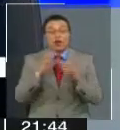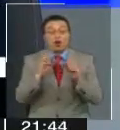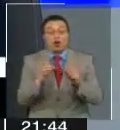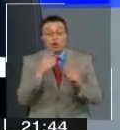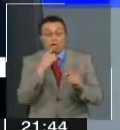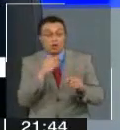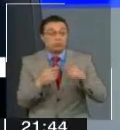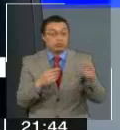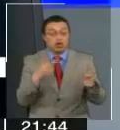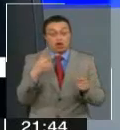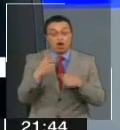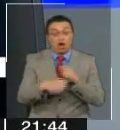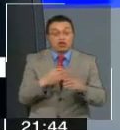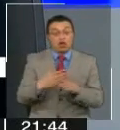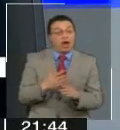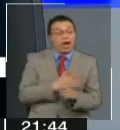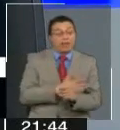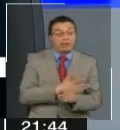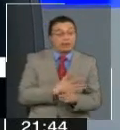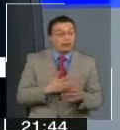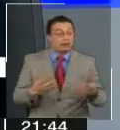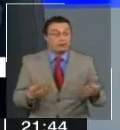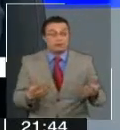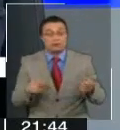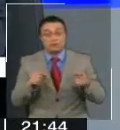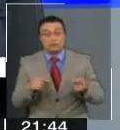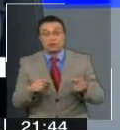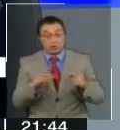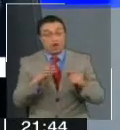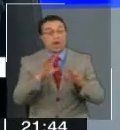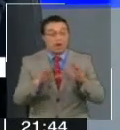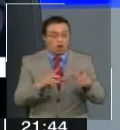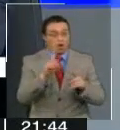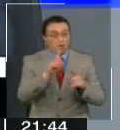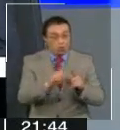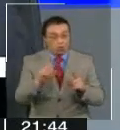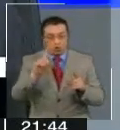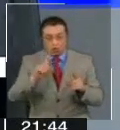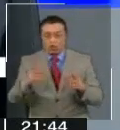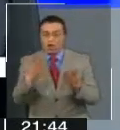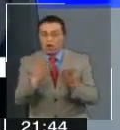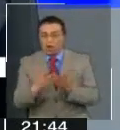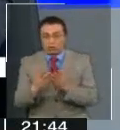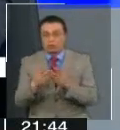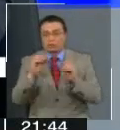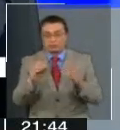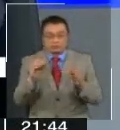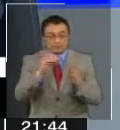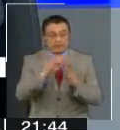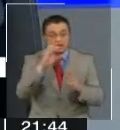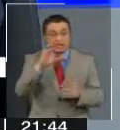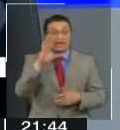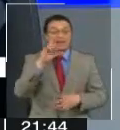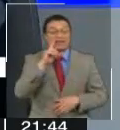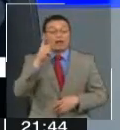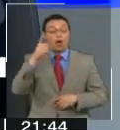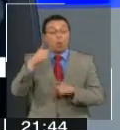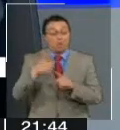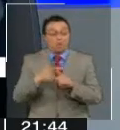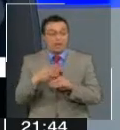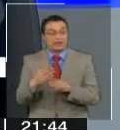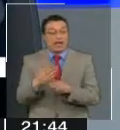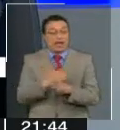asignar 2 años antes, ¿ya? Entonces hay que estudiar caso a caso. Si yo obviamente le asigné la función crítica 1 mes antes de que